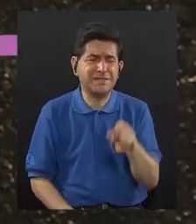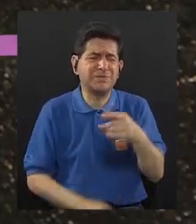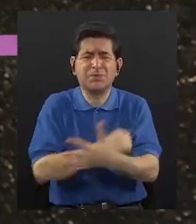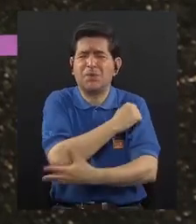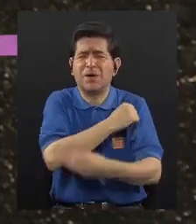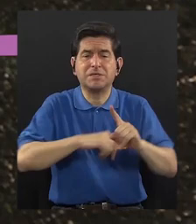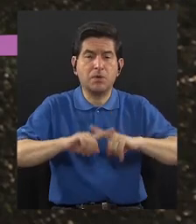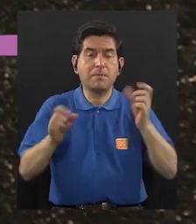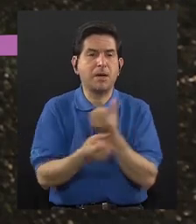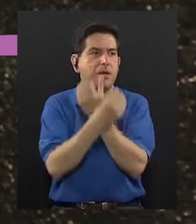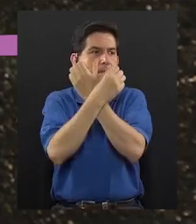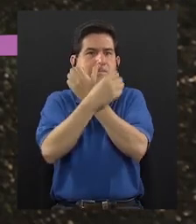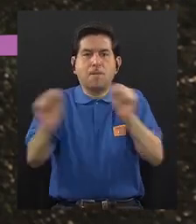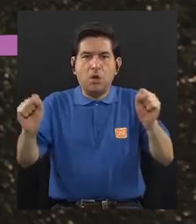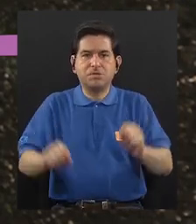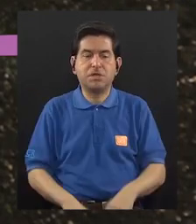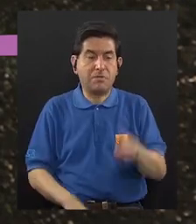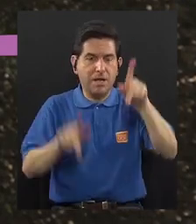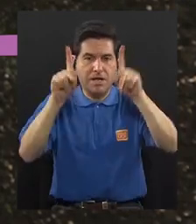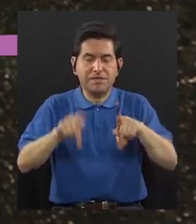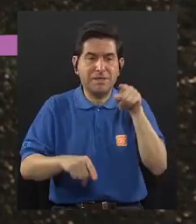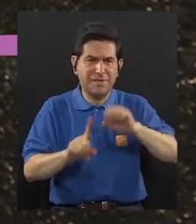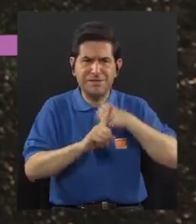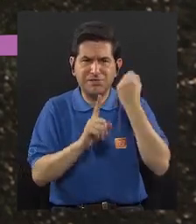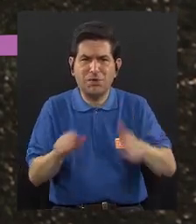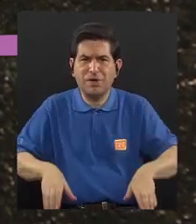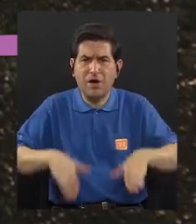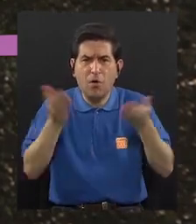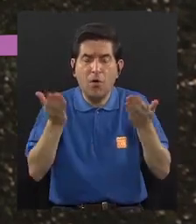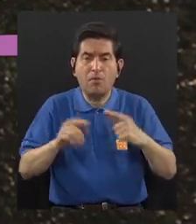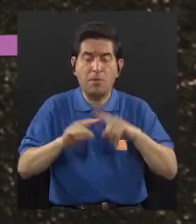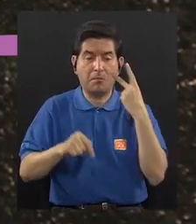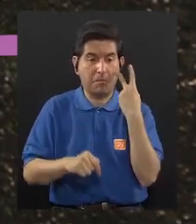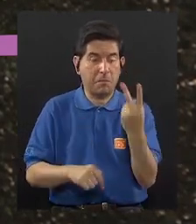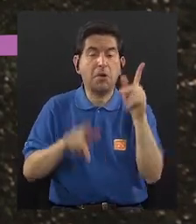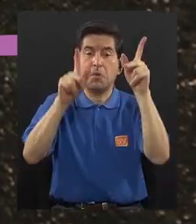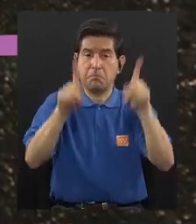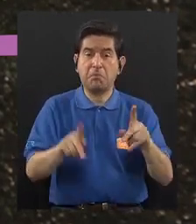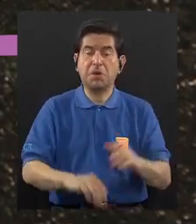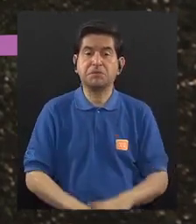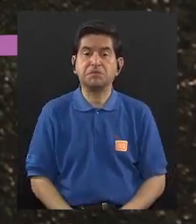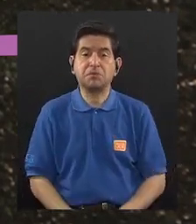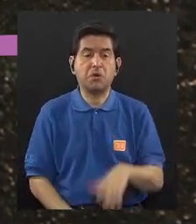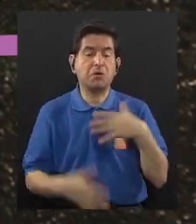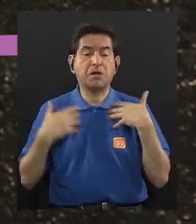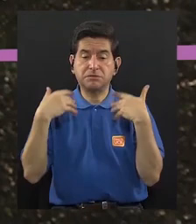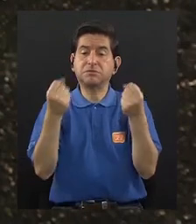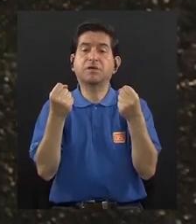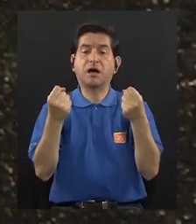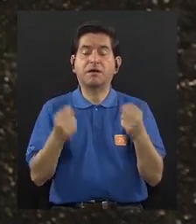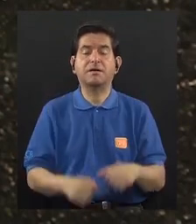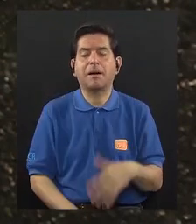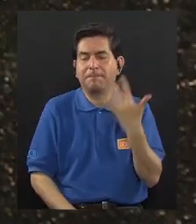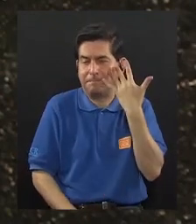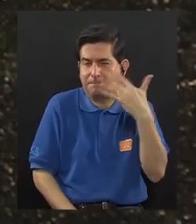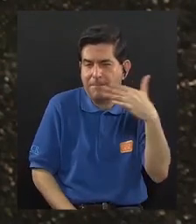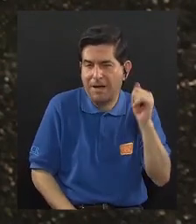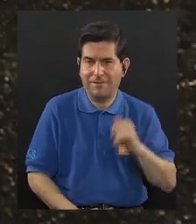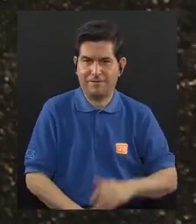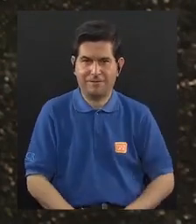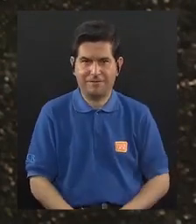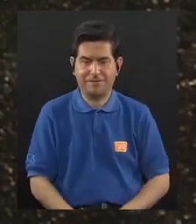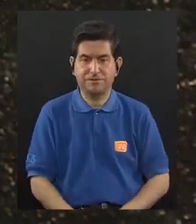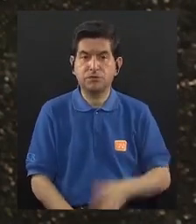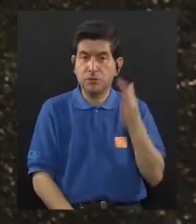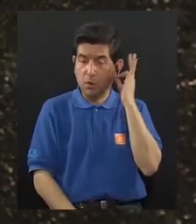que uno dice es imposible cómo va a vivir esta persona en esas condiciones y aún así usted la ve que está sana por lo menos aparentemente